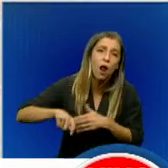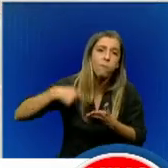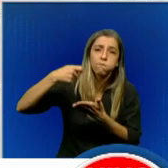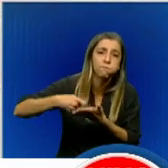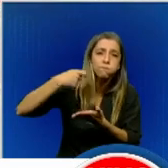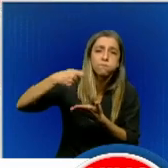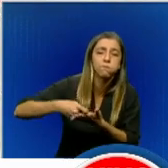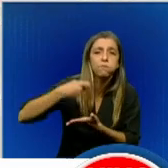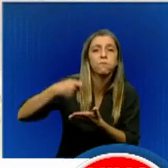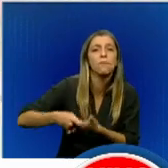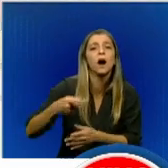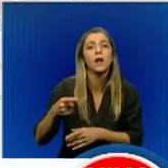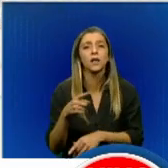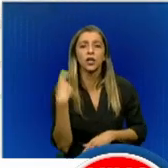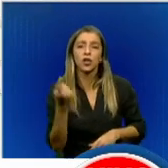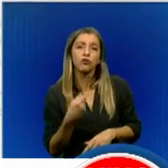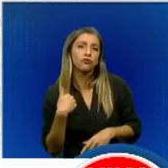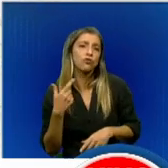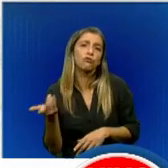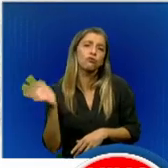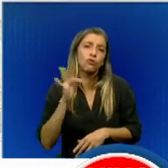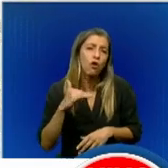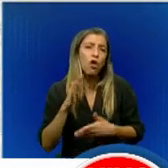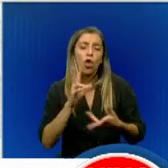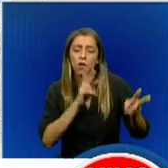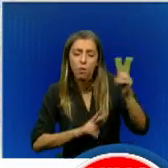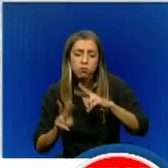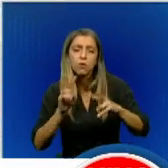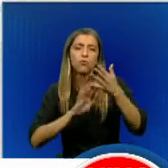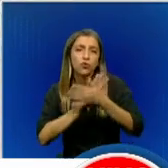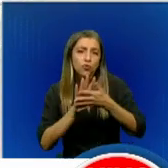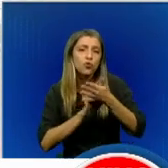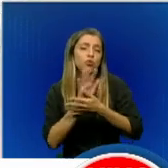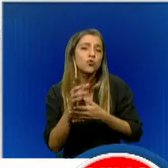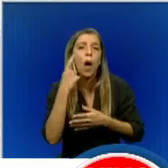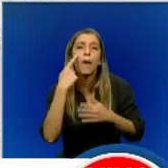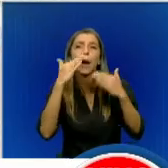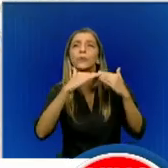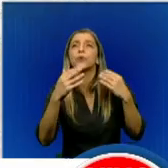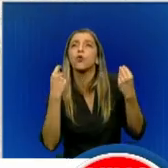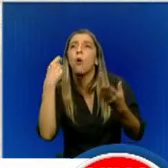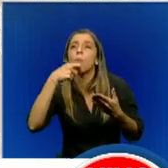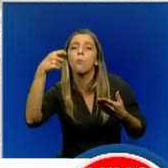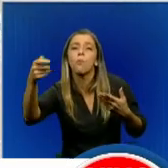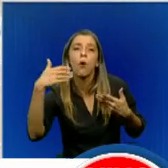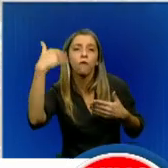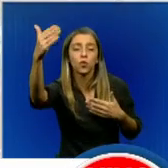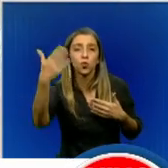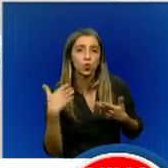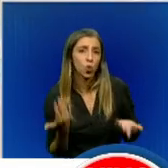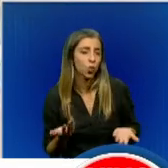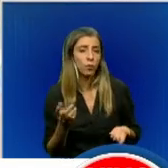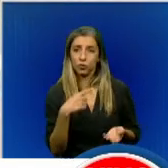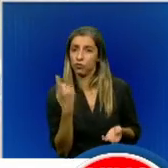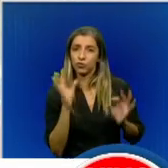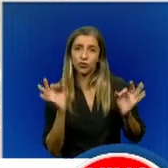y a la que aún estamos trabajando para encontrarle una solución sostenible una solución razonable y posible que de ninguna manera